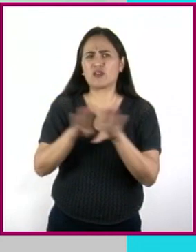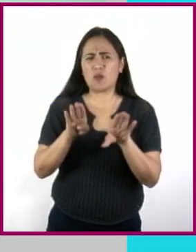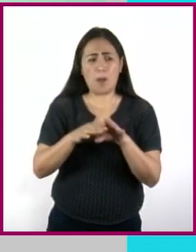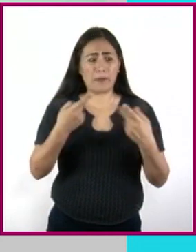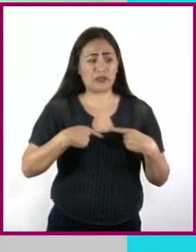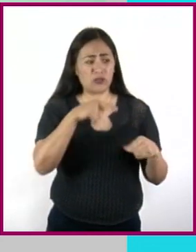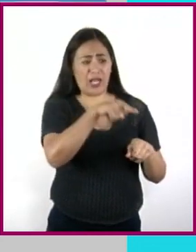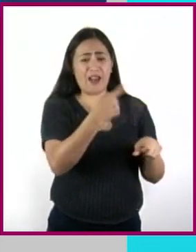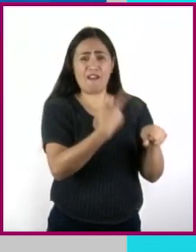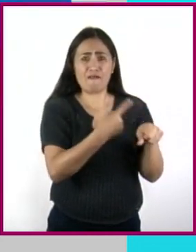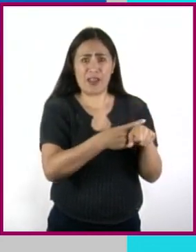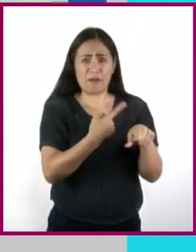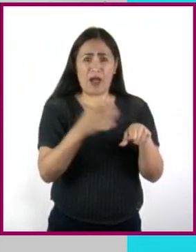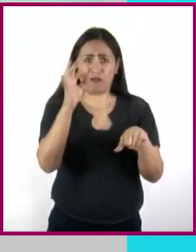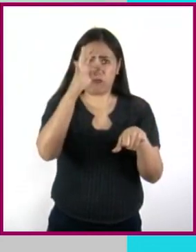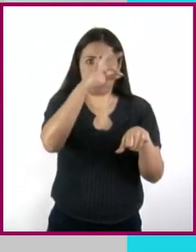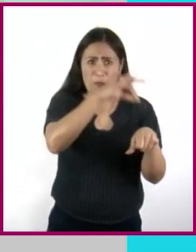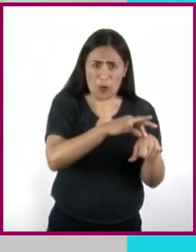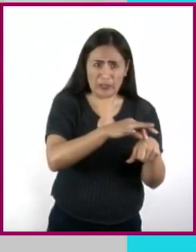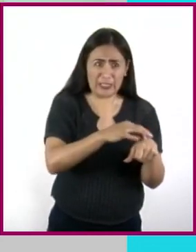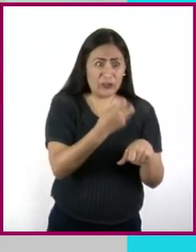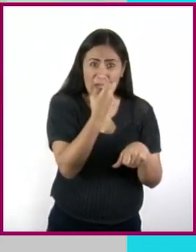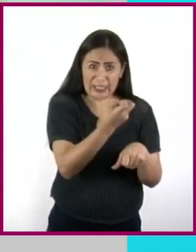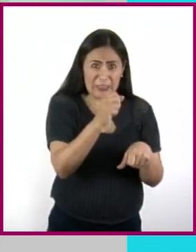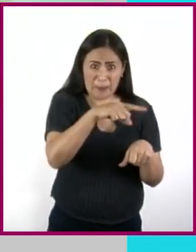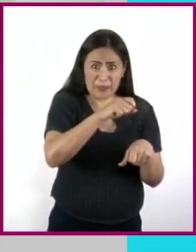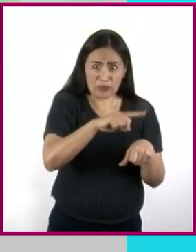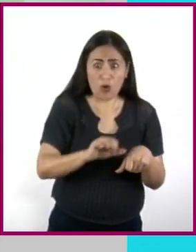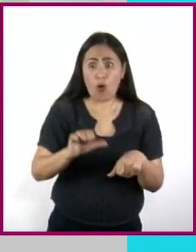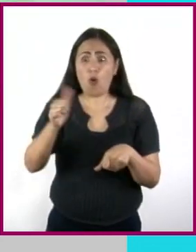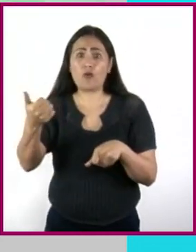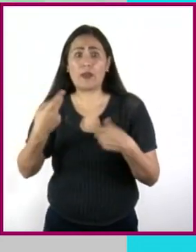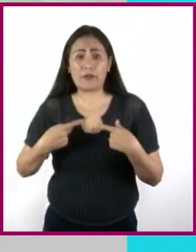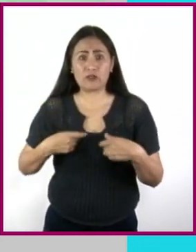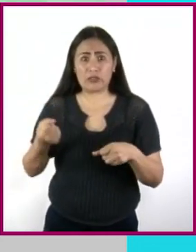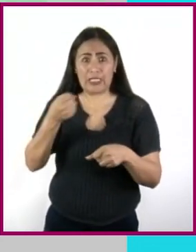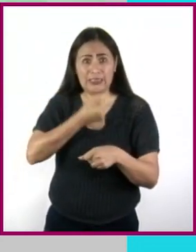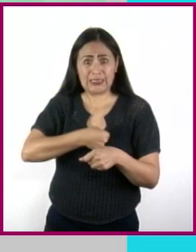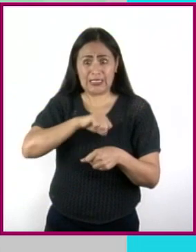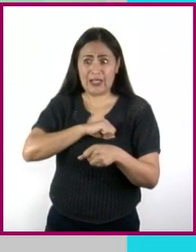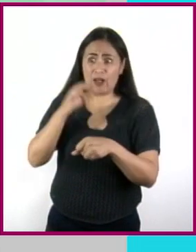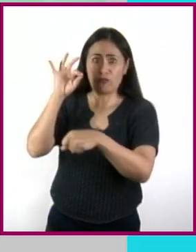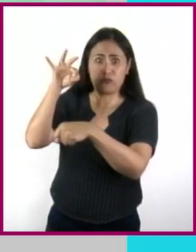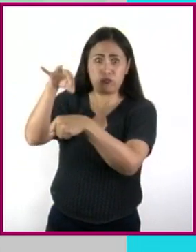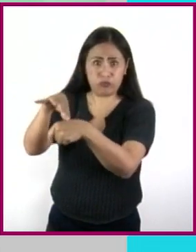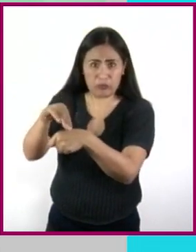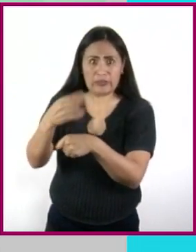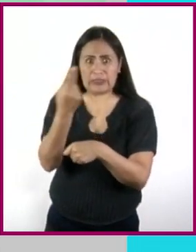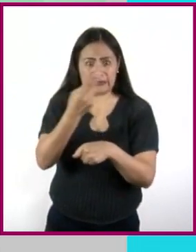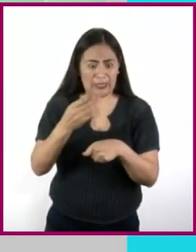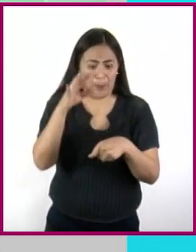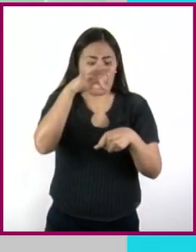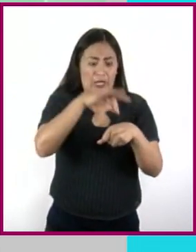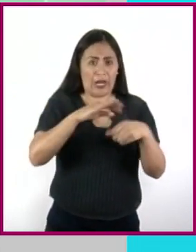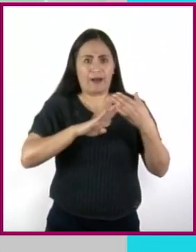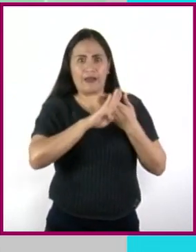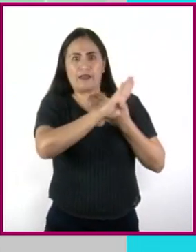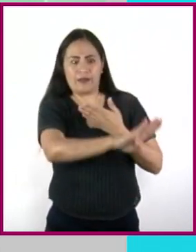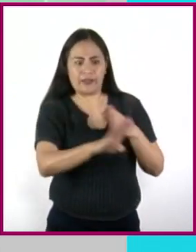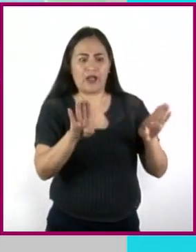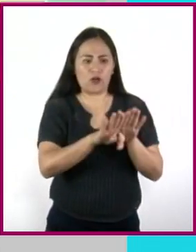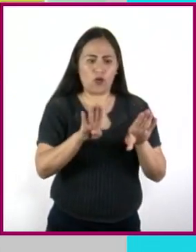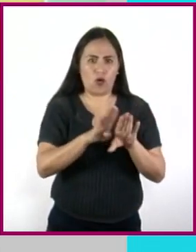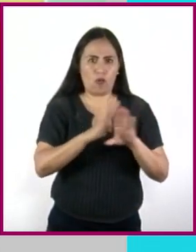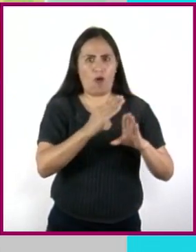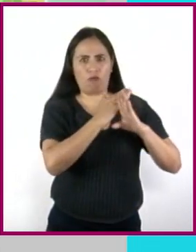enferma es picada por un mosquito y ese mismo mosquito pica a una persona sana. Así que tenemos que evitar ser picados, usando siempre